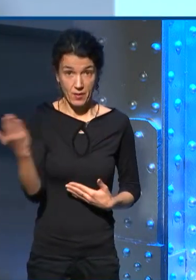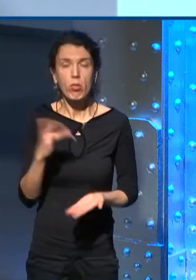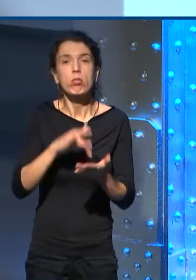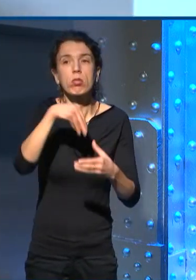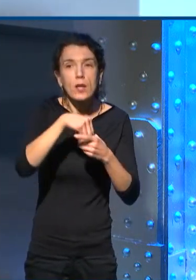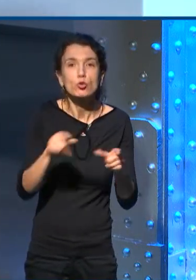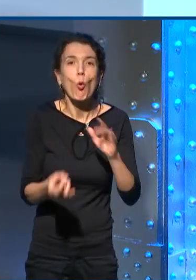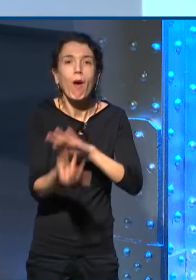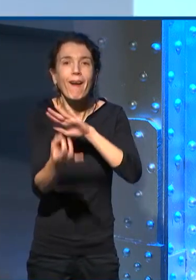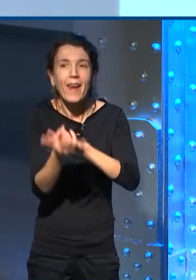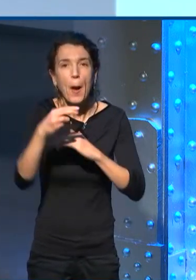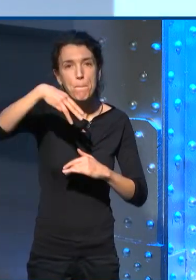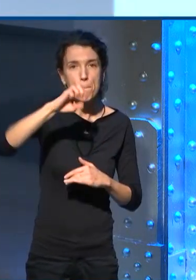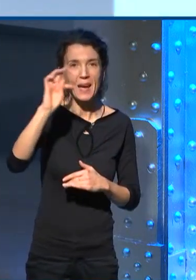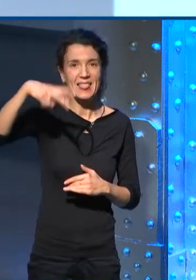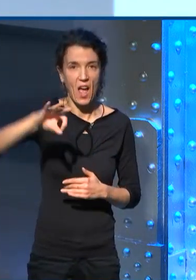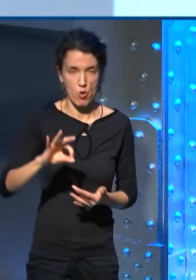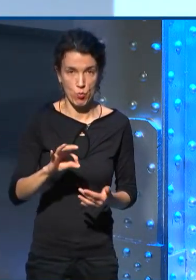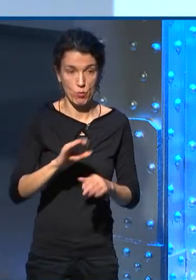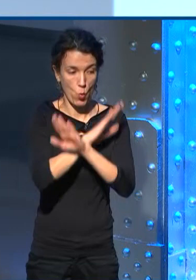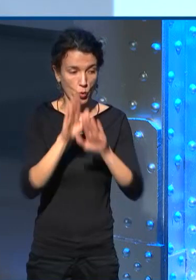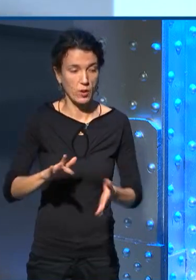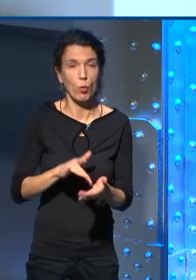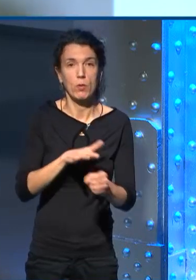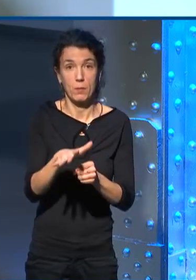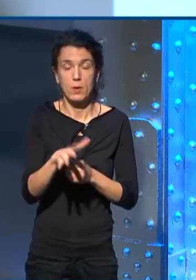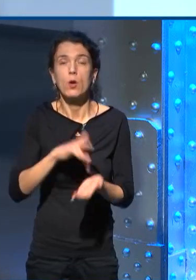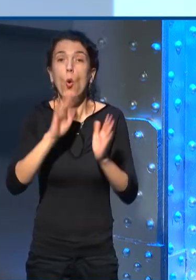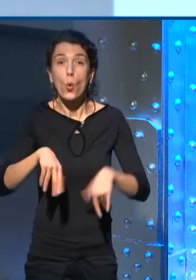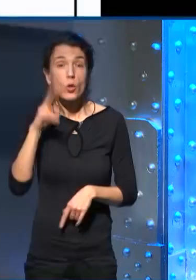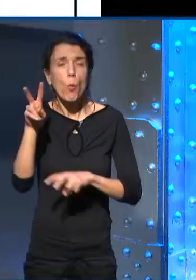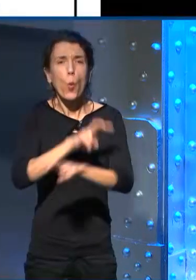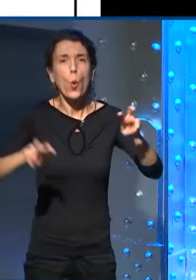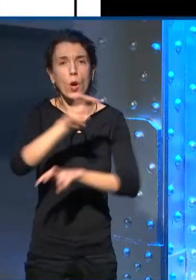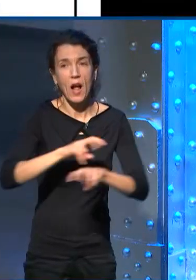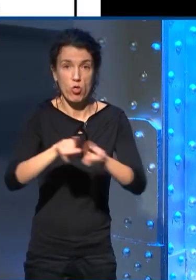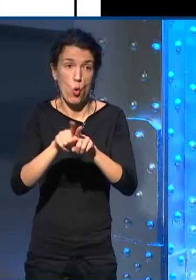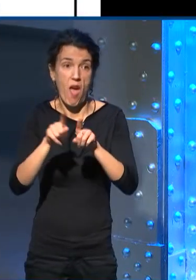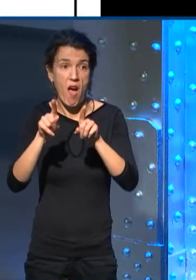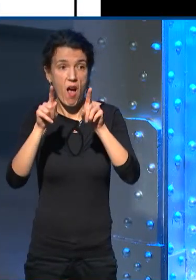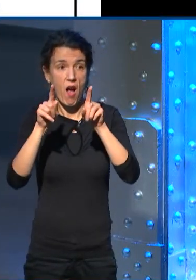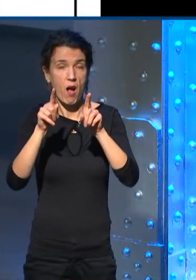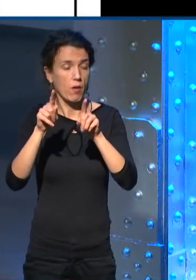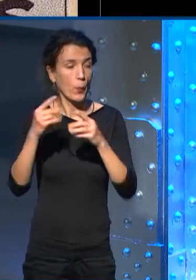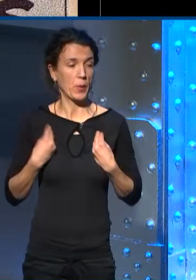generan metano. Y en última instancia, por lo tanto, pues claro, lo que estamos buscando es la vida, ¿no?